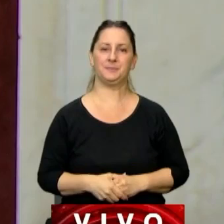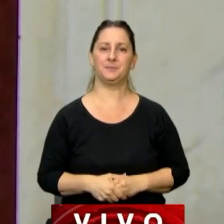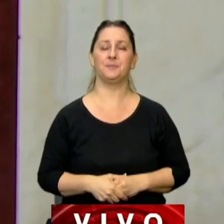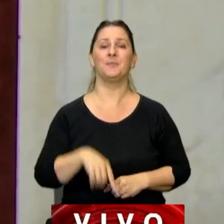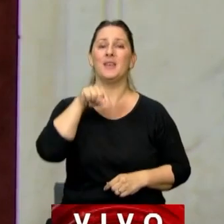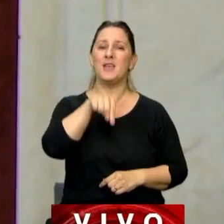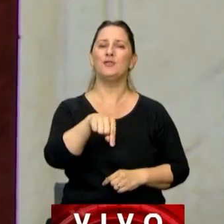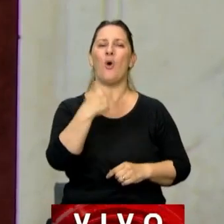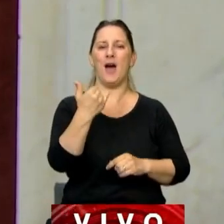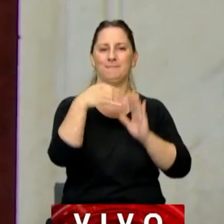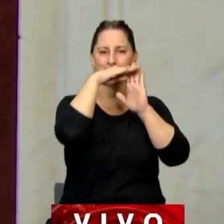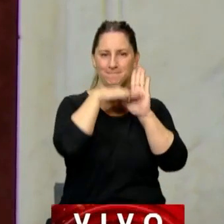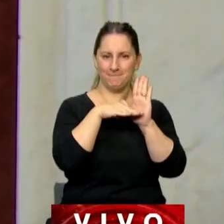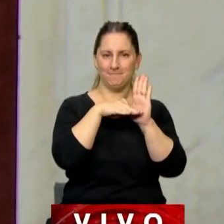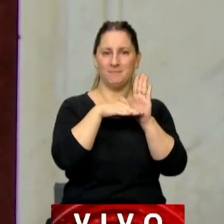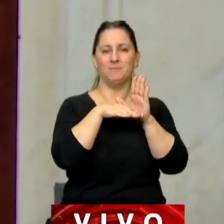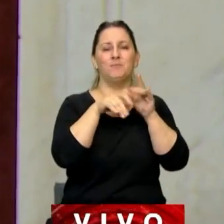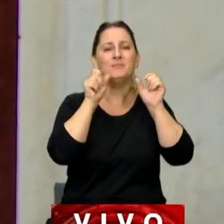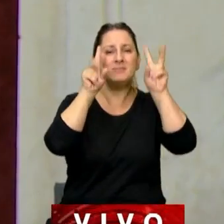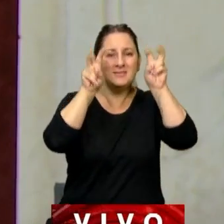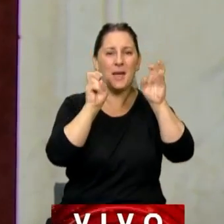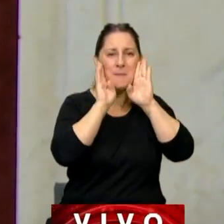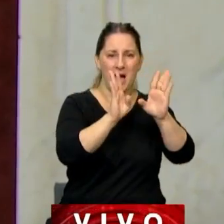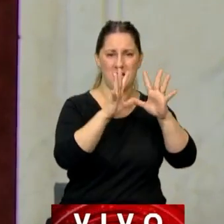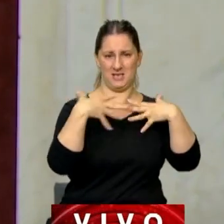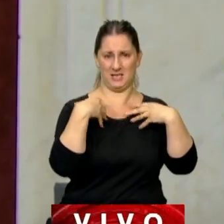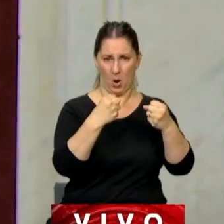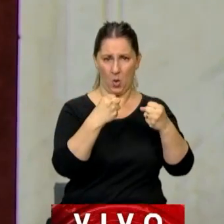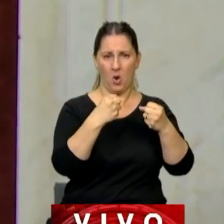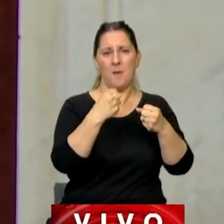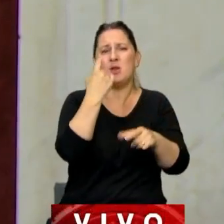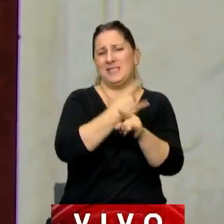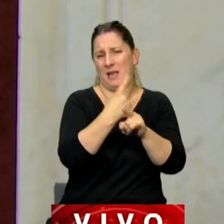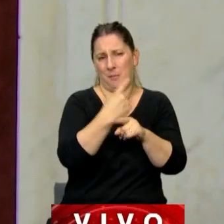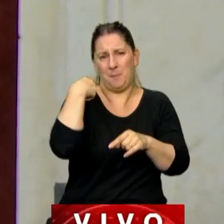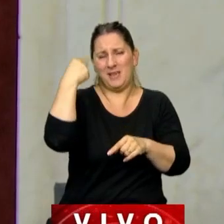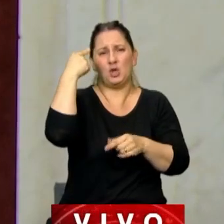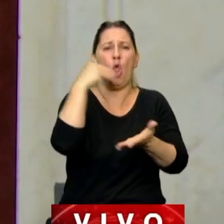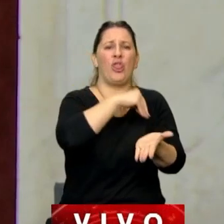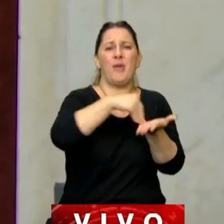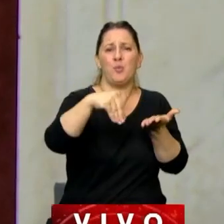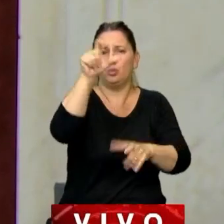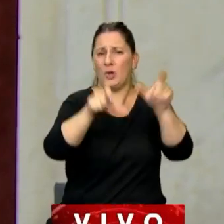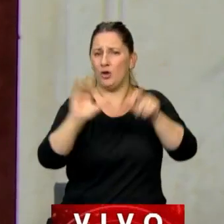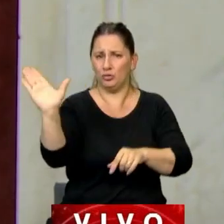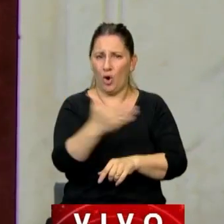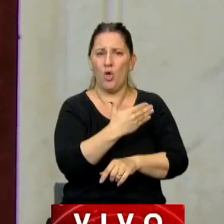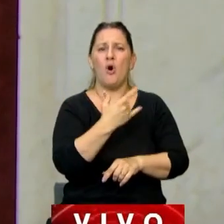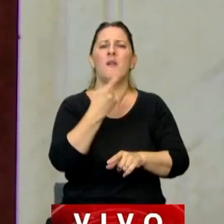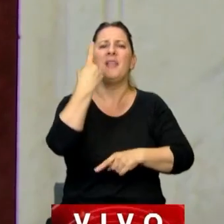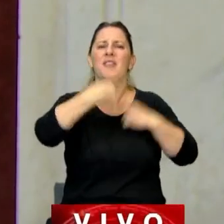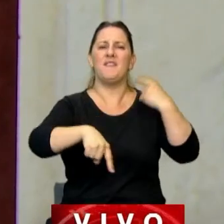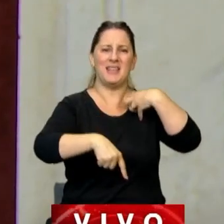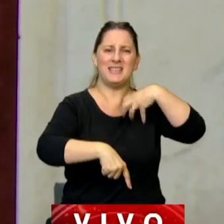esto está restringido a la actividad de la salud, pero es permanente y debe pasarle a todos los diputados la comunicación de